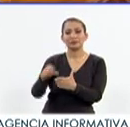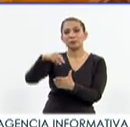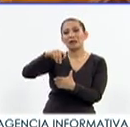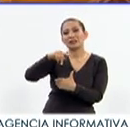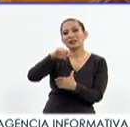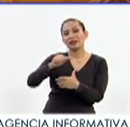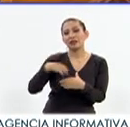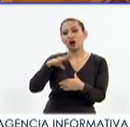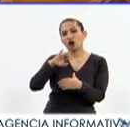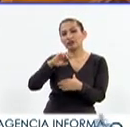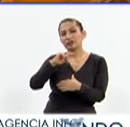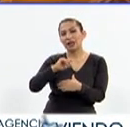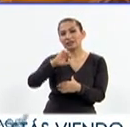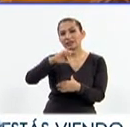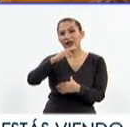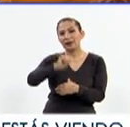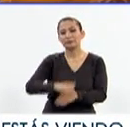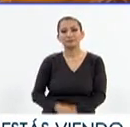afromestiza de la Costa Chica.